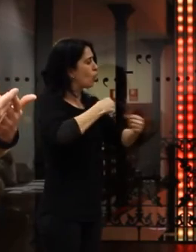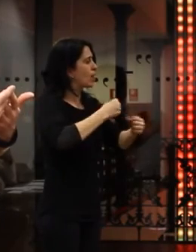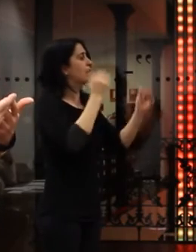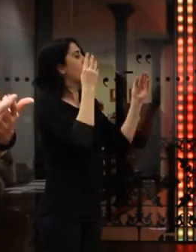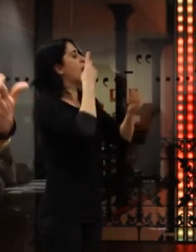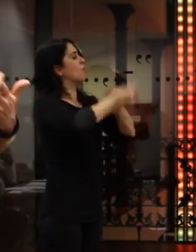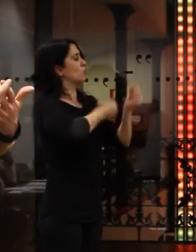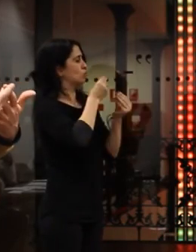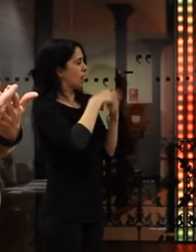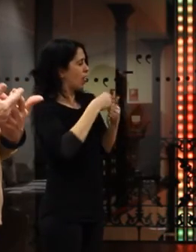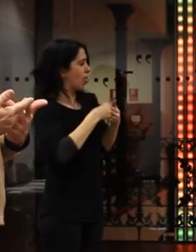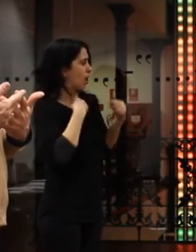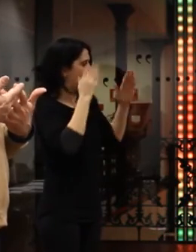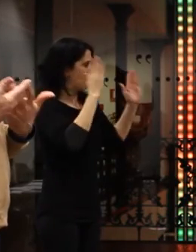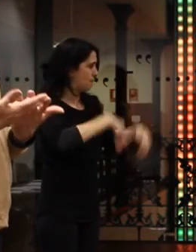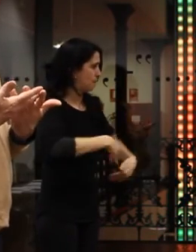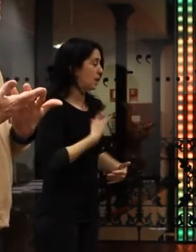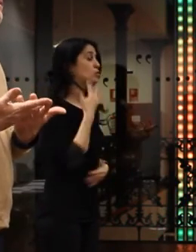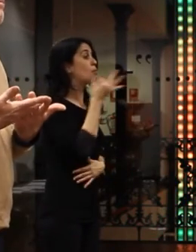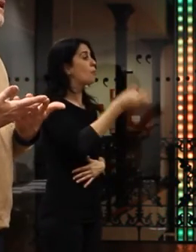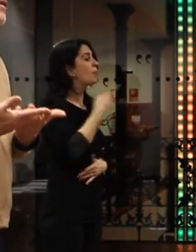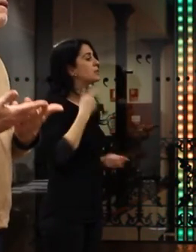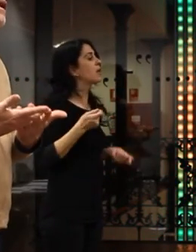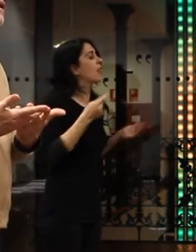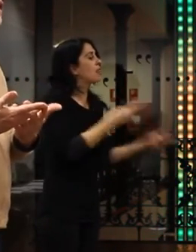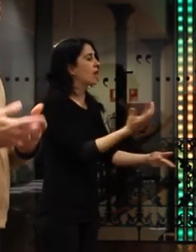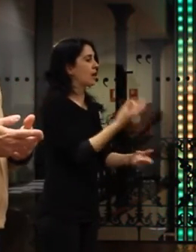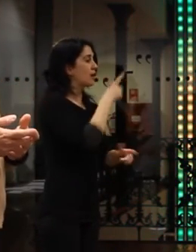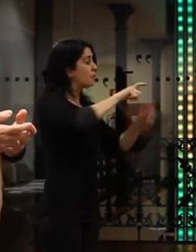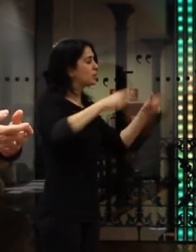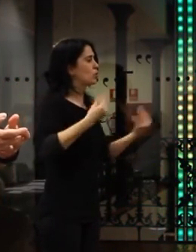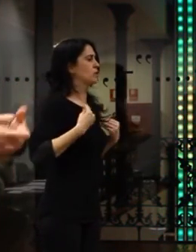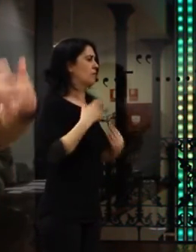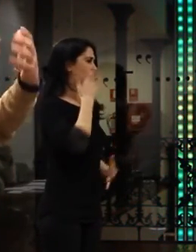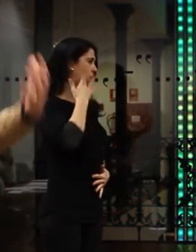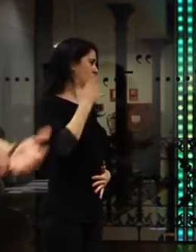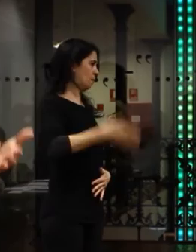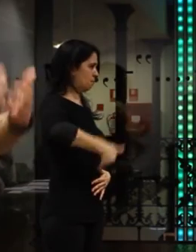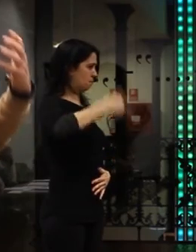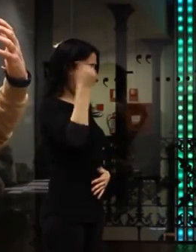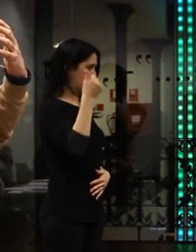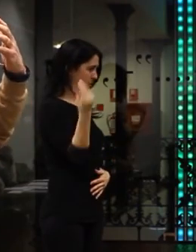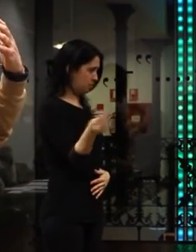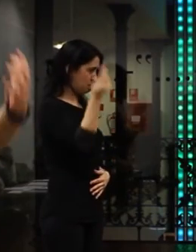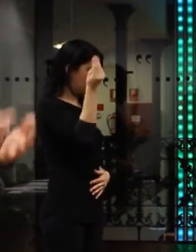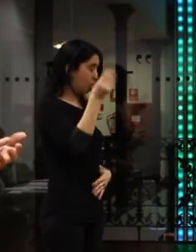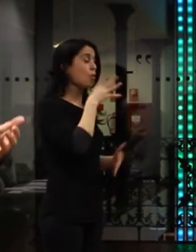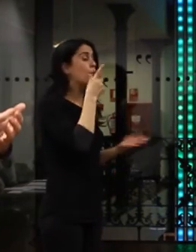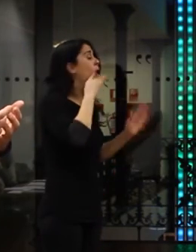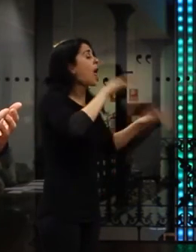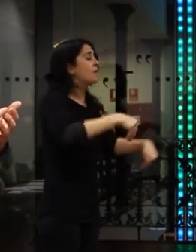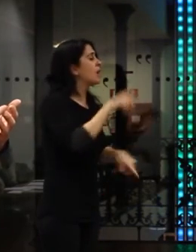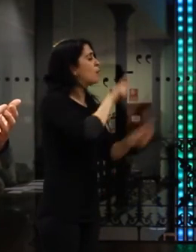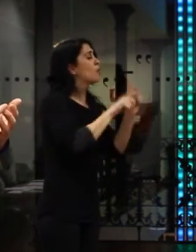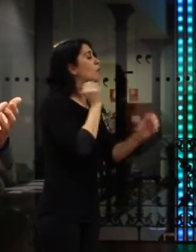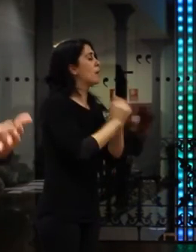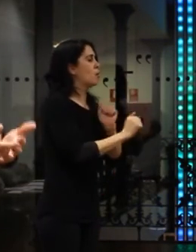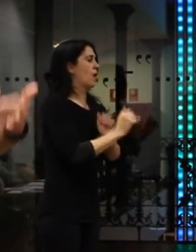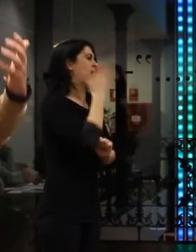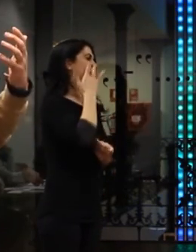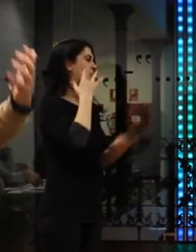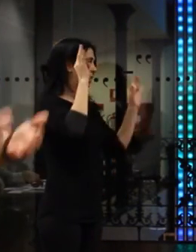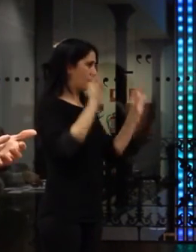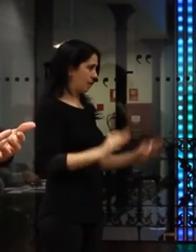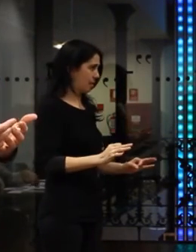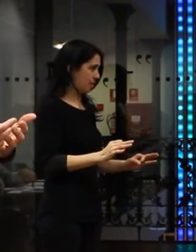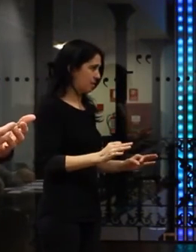haber contribuido a que la gente viviera con un nivel mayor de dignidad, ¿no? Porque al final el problema es ese, el problema es la dignidad.